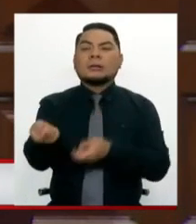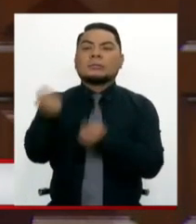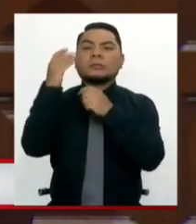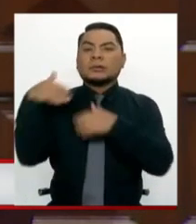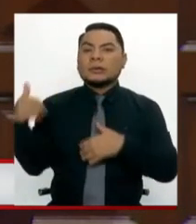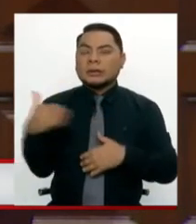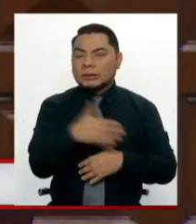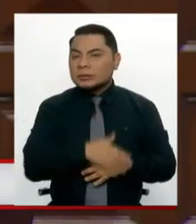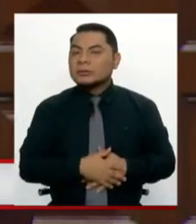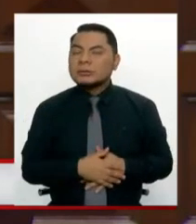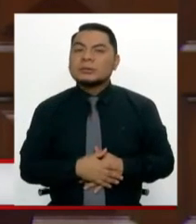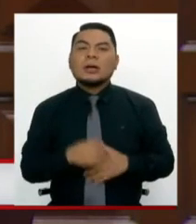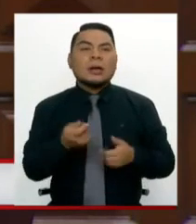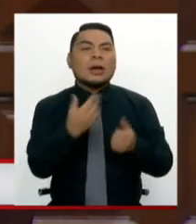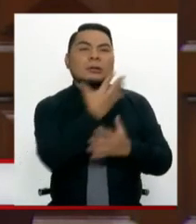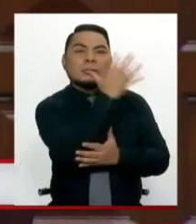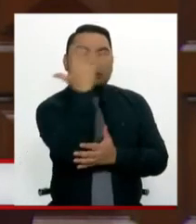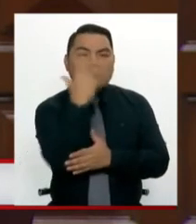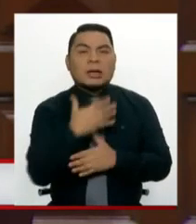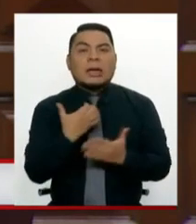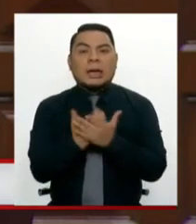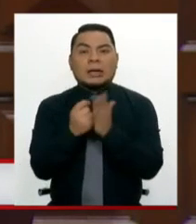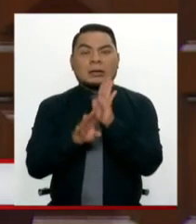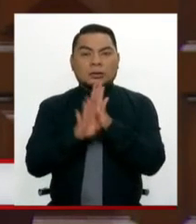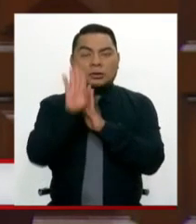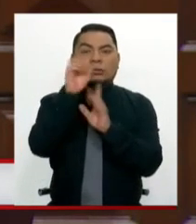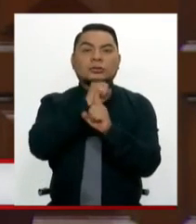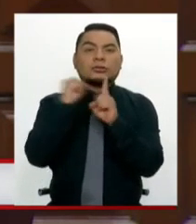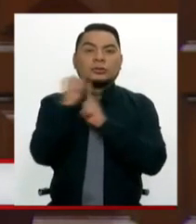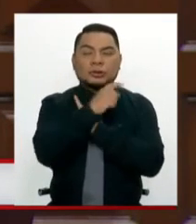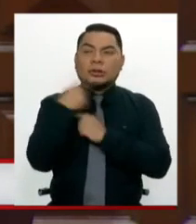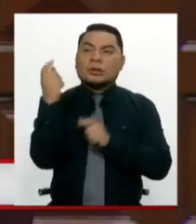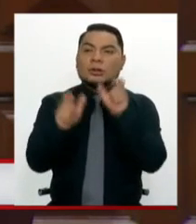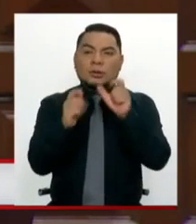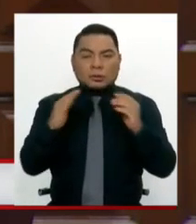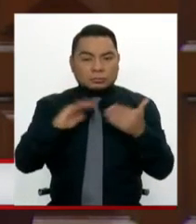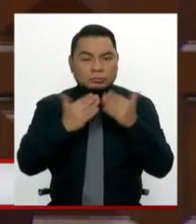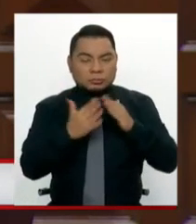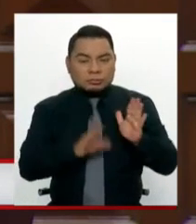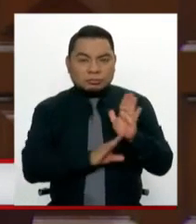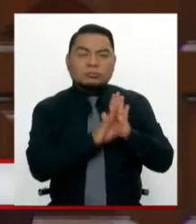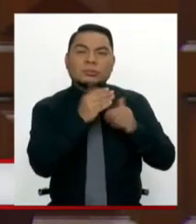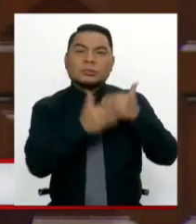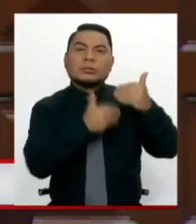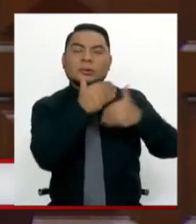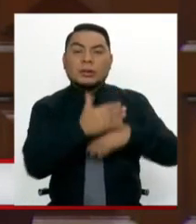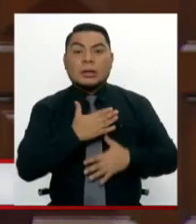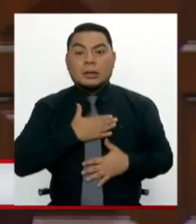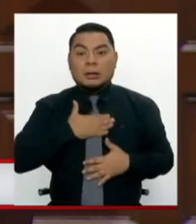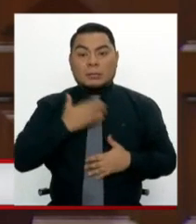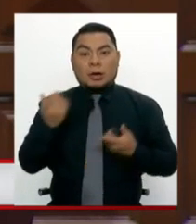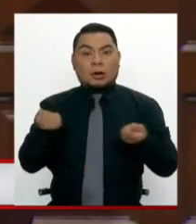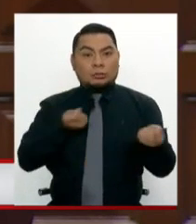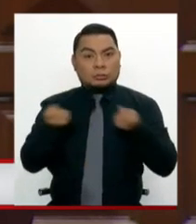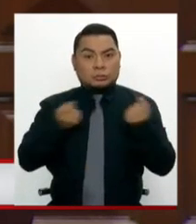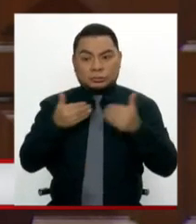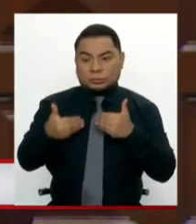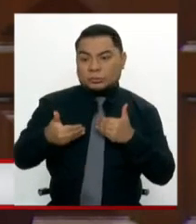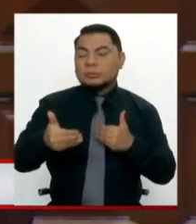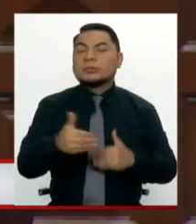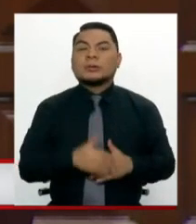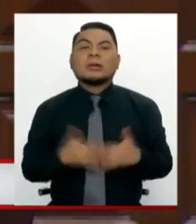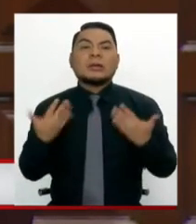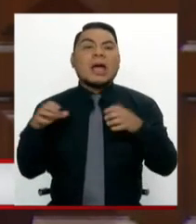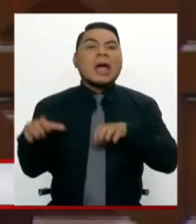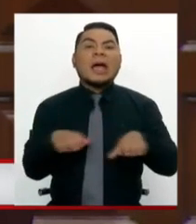y acuícolas, el crecimiento económico y social y la soberanía nacional. En lo que va de mi periodo gubernamental, se